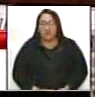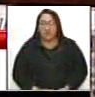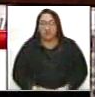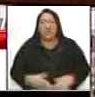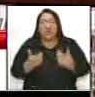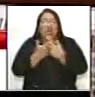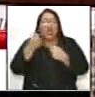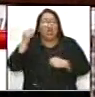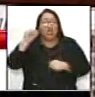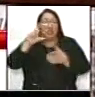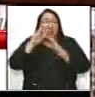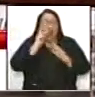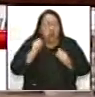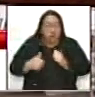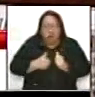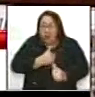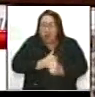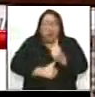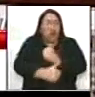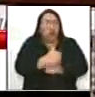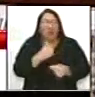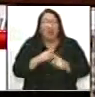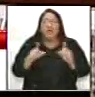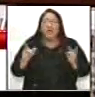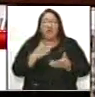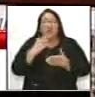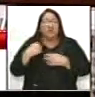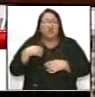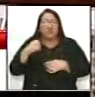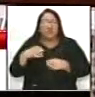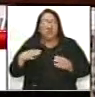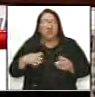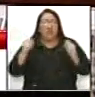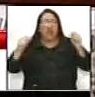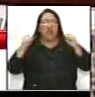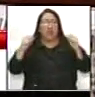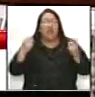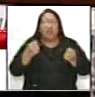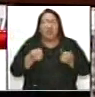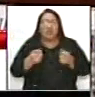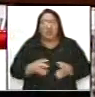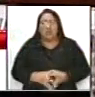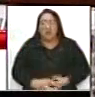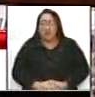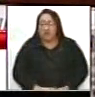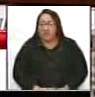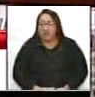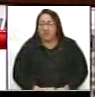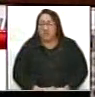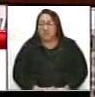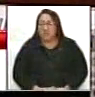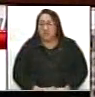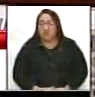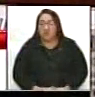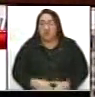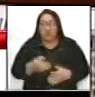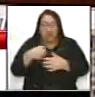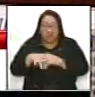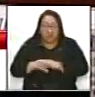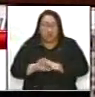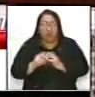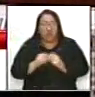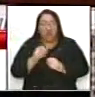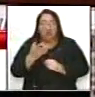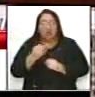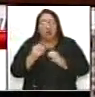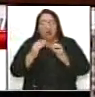se camuflan y están presentes en los diferentes conflictos sociales que se organizan en el país, señor. Se introducen en el